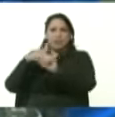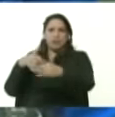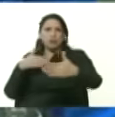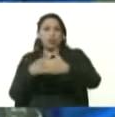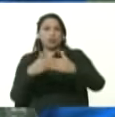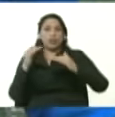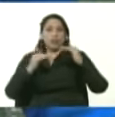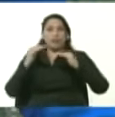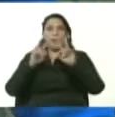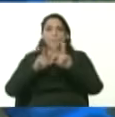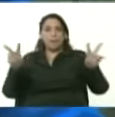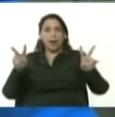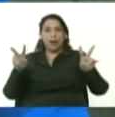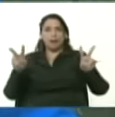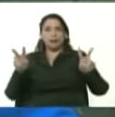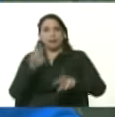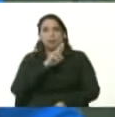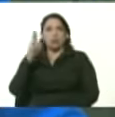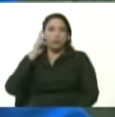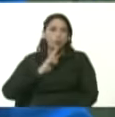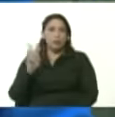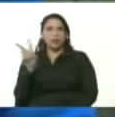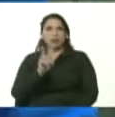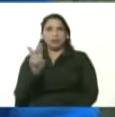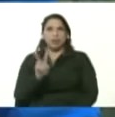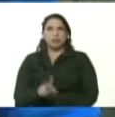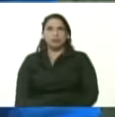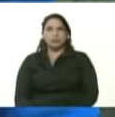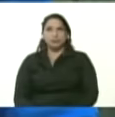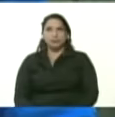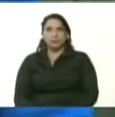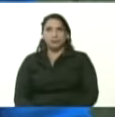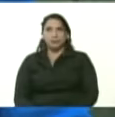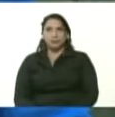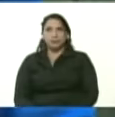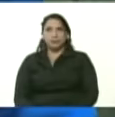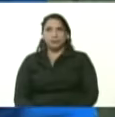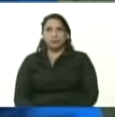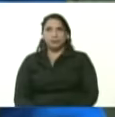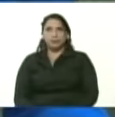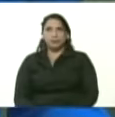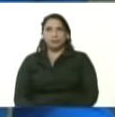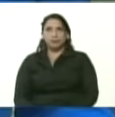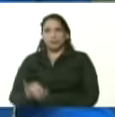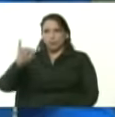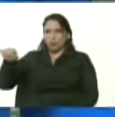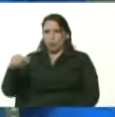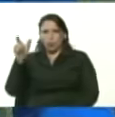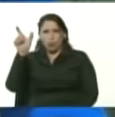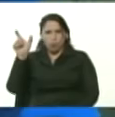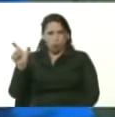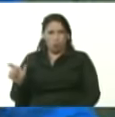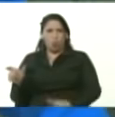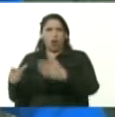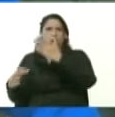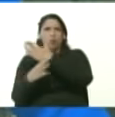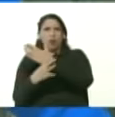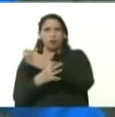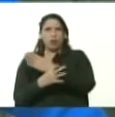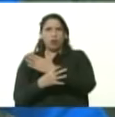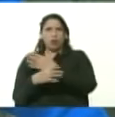estabilidad y la paz de la República Bolivariana de Venezuela. A la autoproclamación le